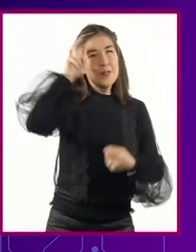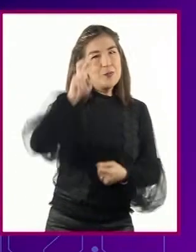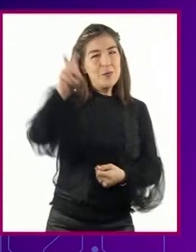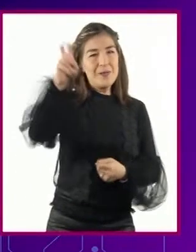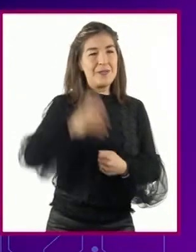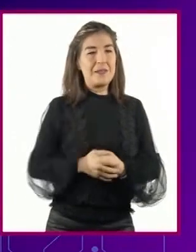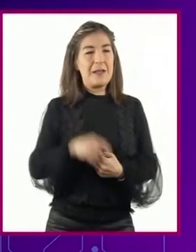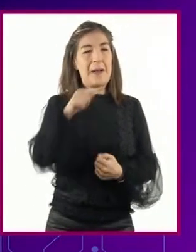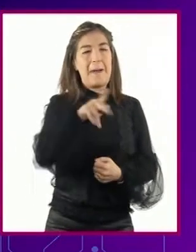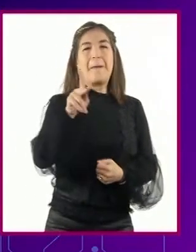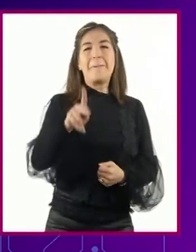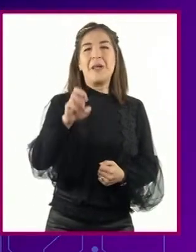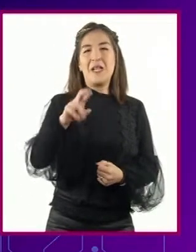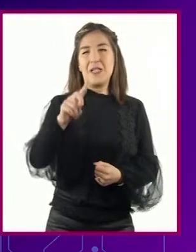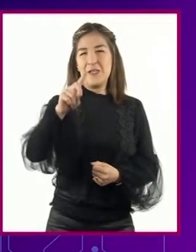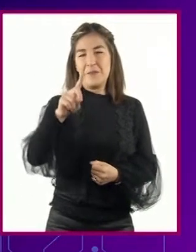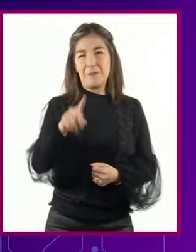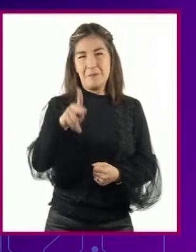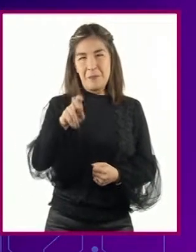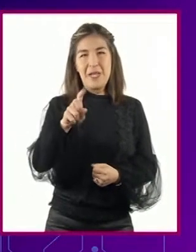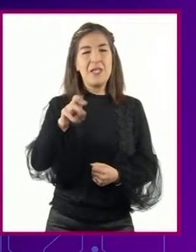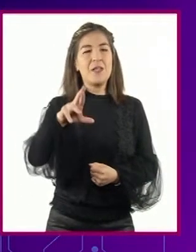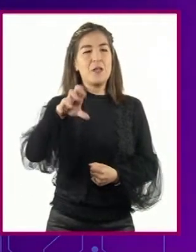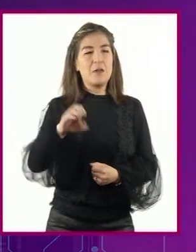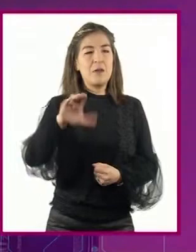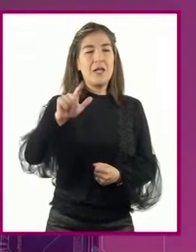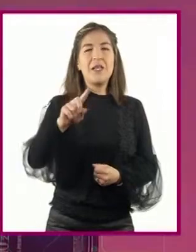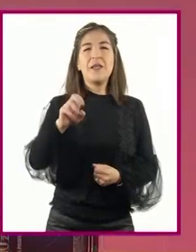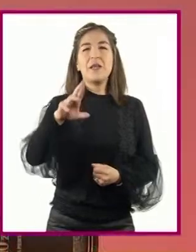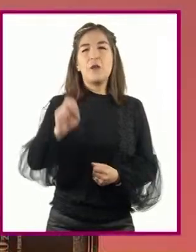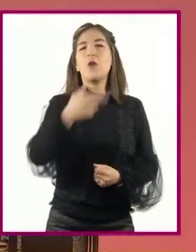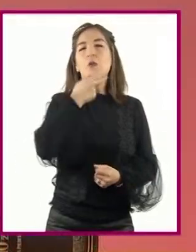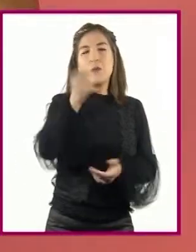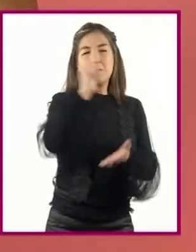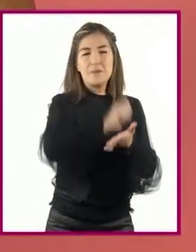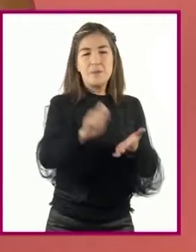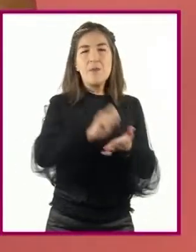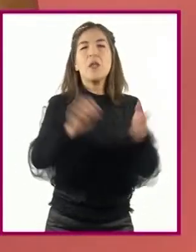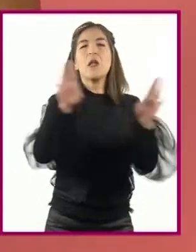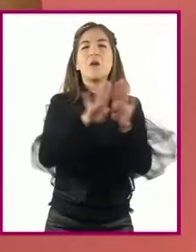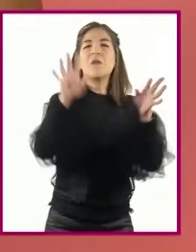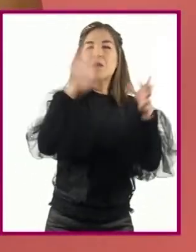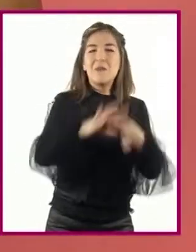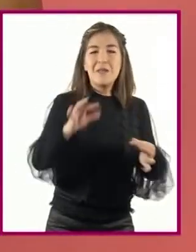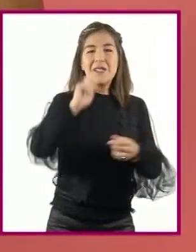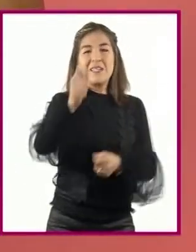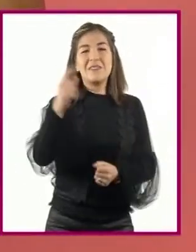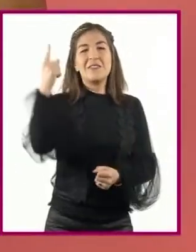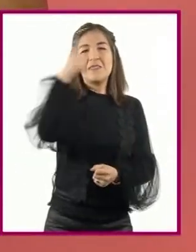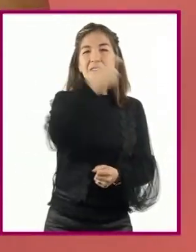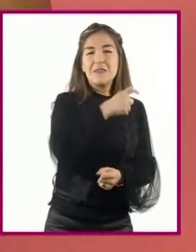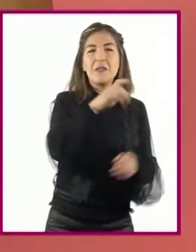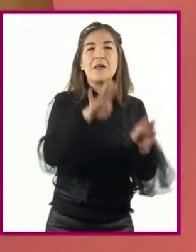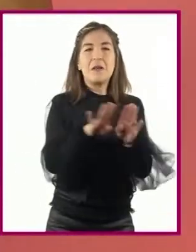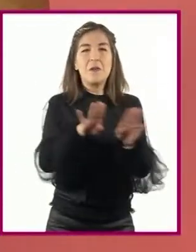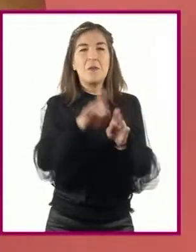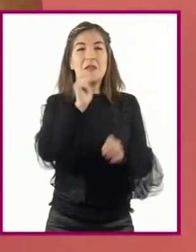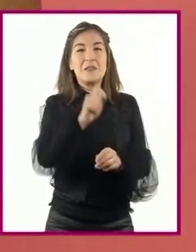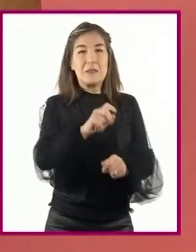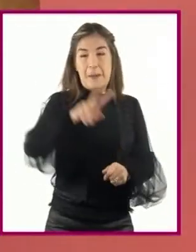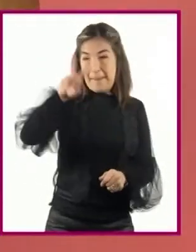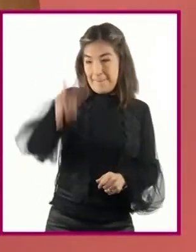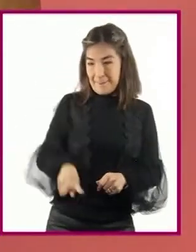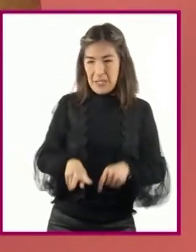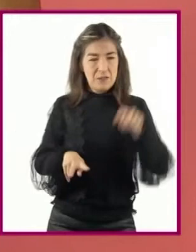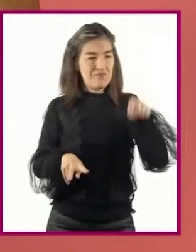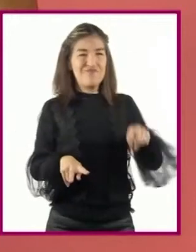de Pedro Calderón de la Barca, donde se plantea la dificultad de discernir lo que es realidad y lo